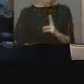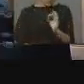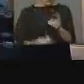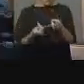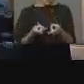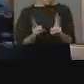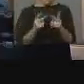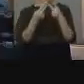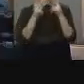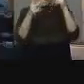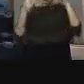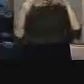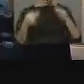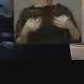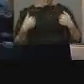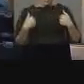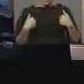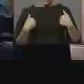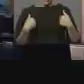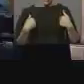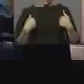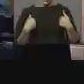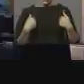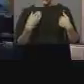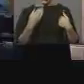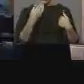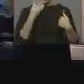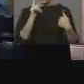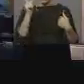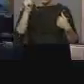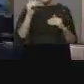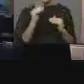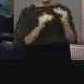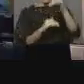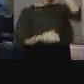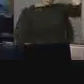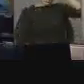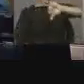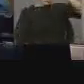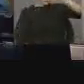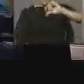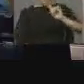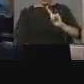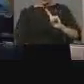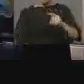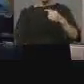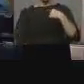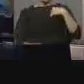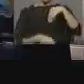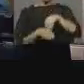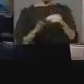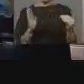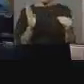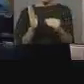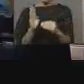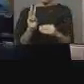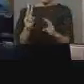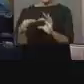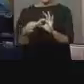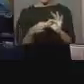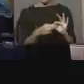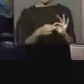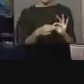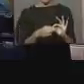nos permite el libre albedrío y además no es un ser superior castigador, por lo tanto voy a votar a favor por las tres